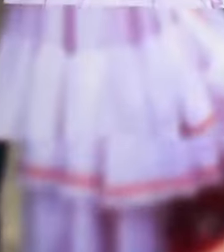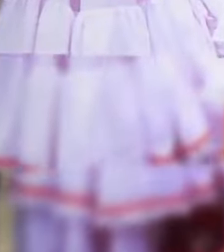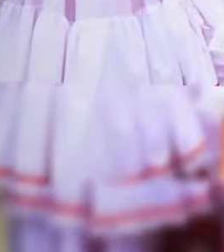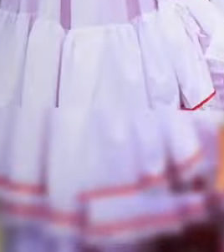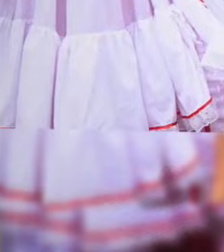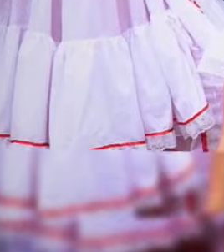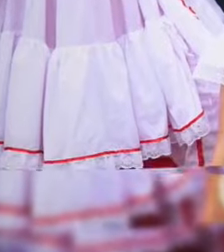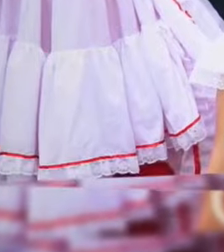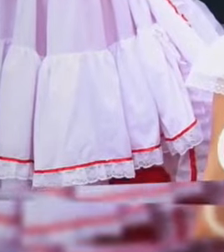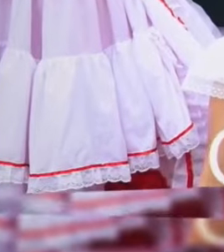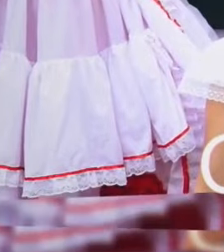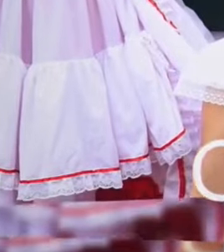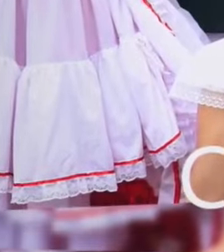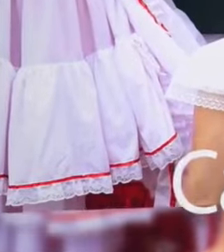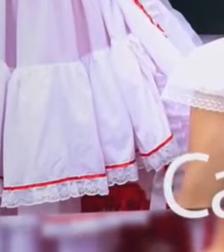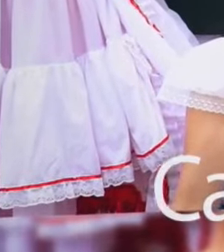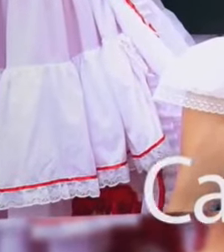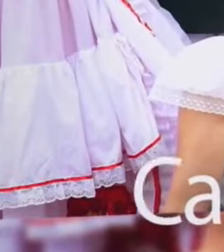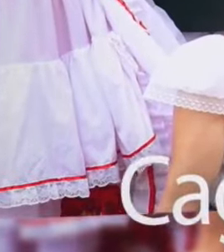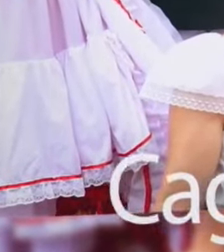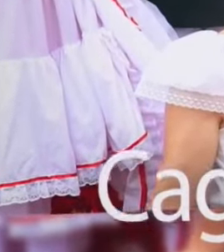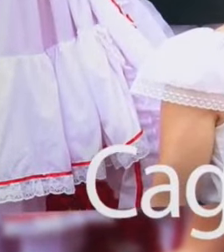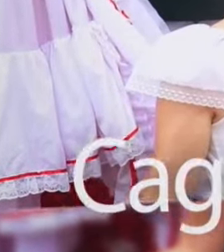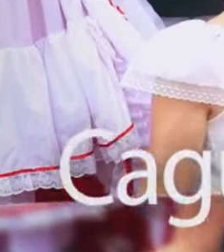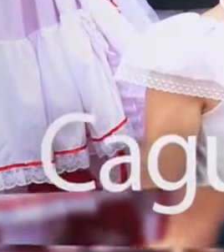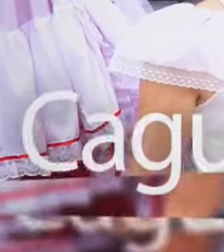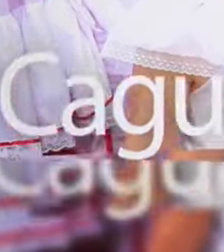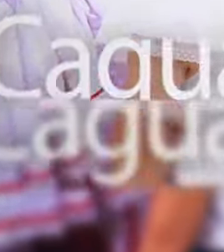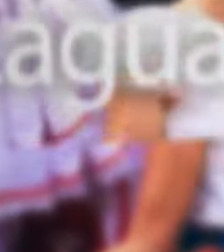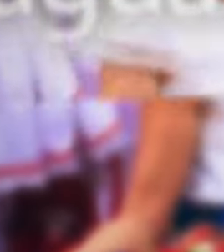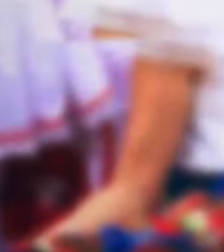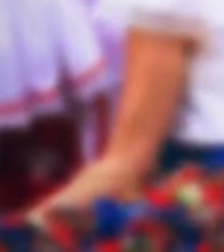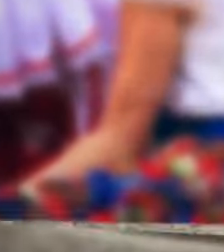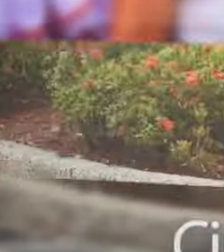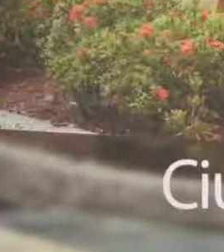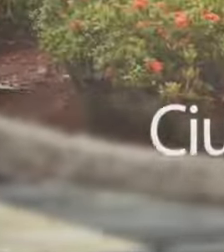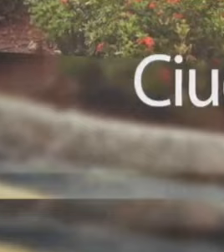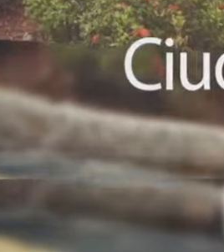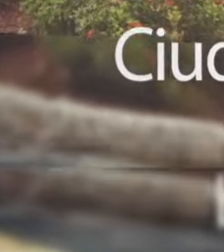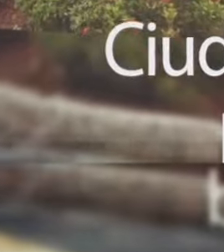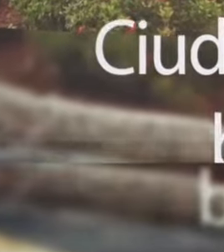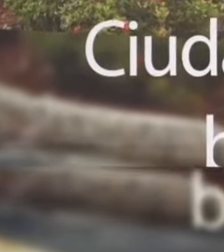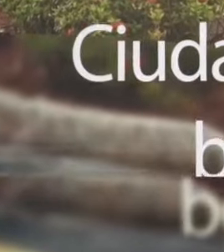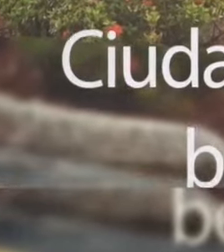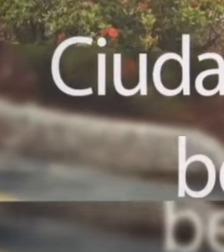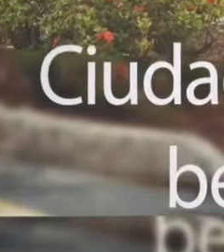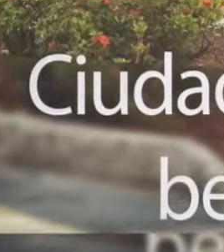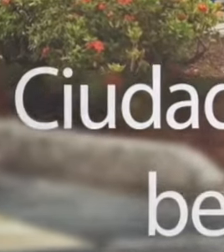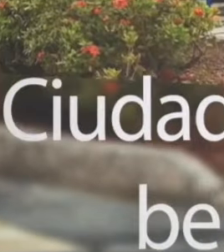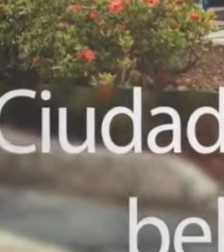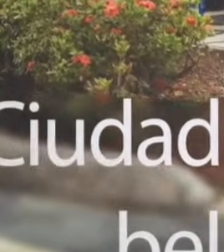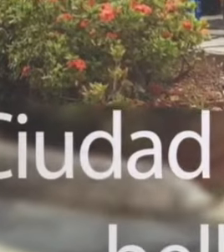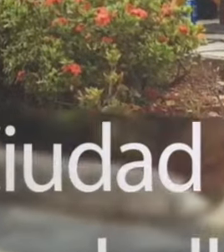para unirlos al trabajo comunitario. Continuaremos trabajando para que Caguas sea el mejor lugar para invertir y para hacer negocios